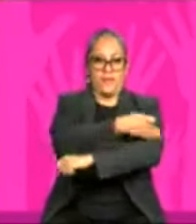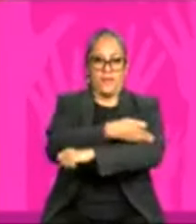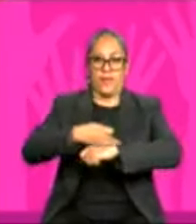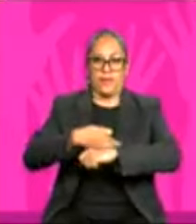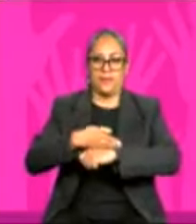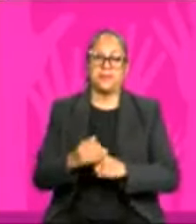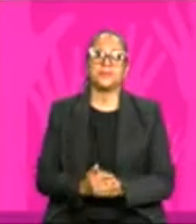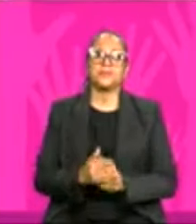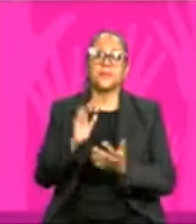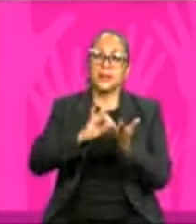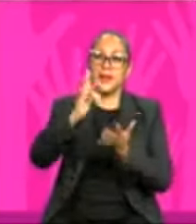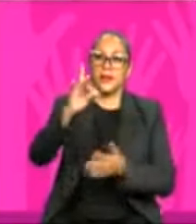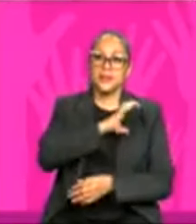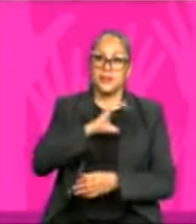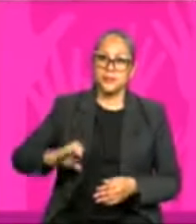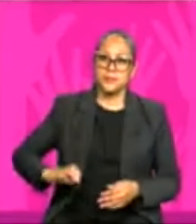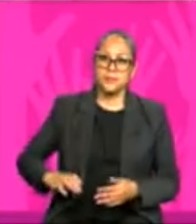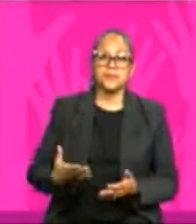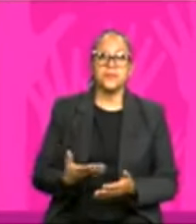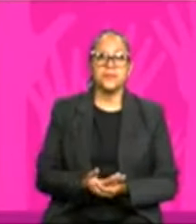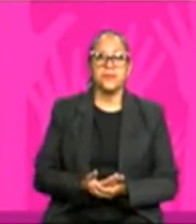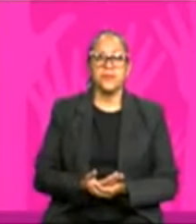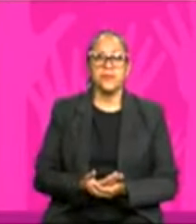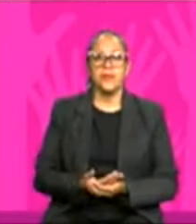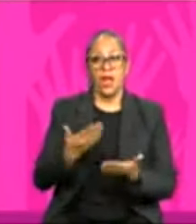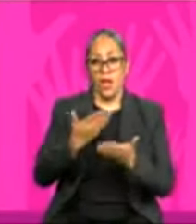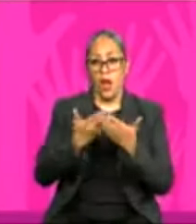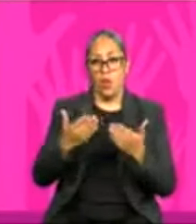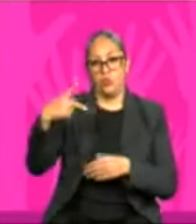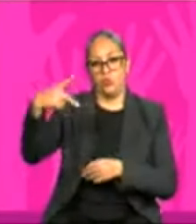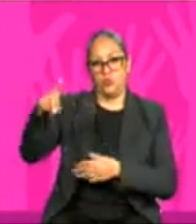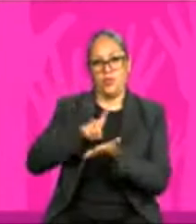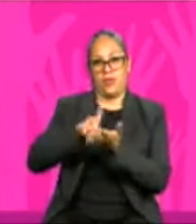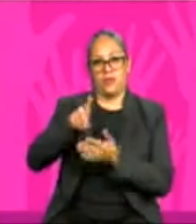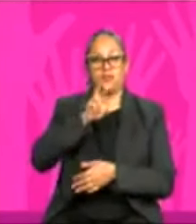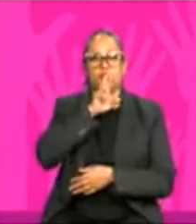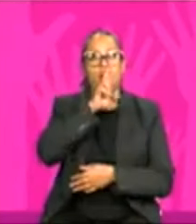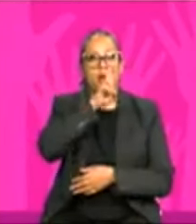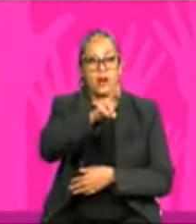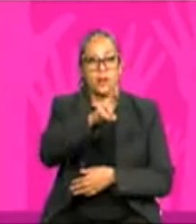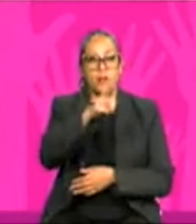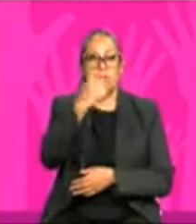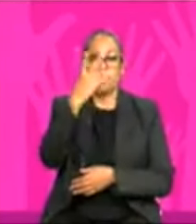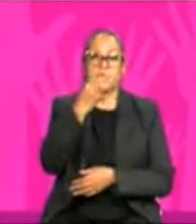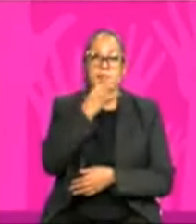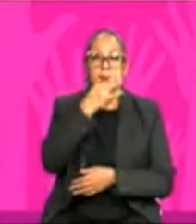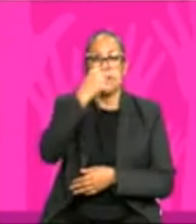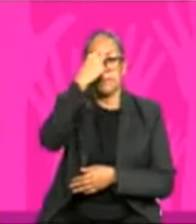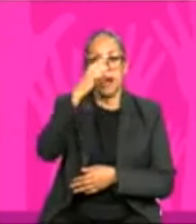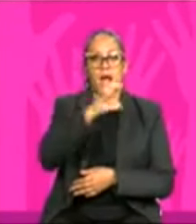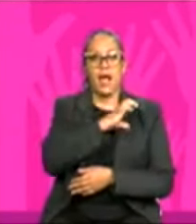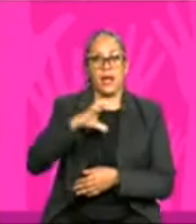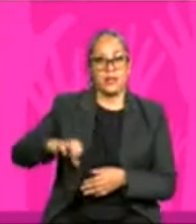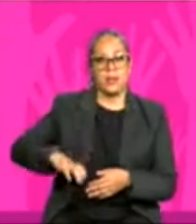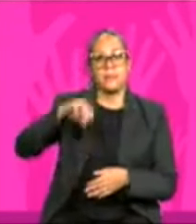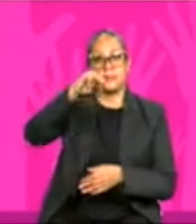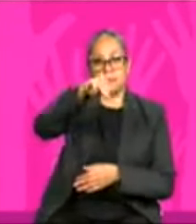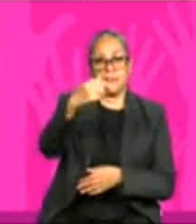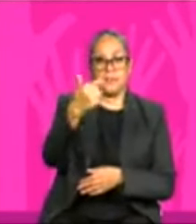morelenses. Gracias, candidata. Y pues en su derecho de réplica de 2 minutos toca el turno para la candidata